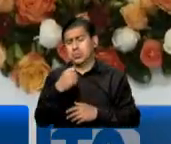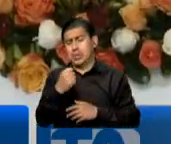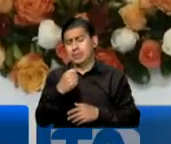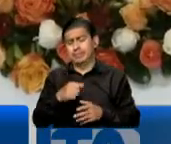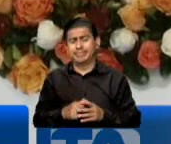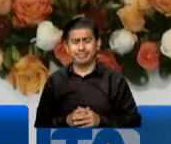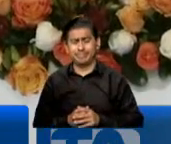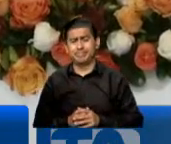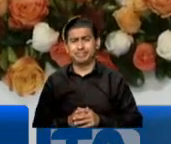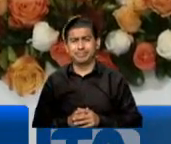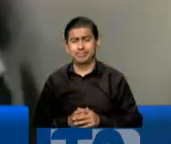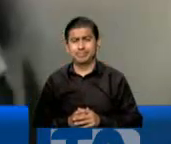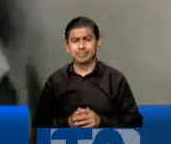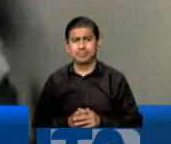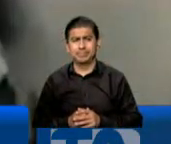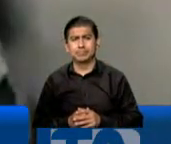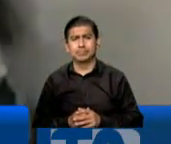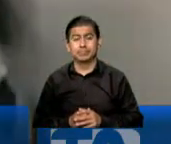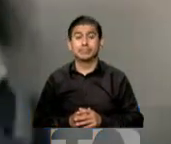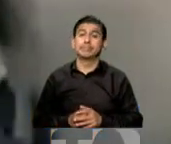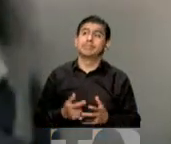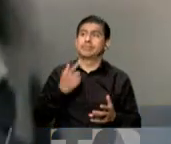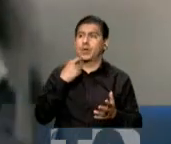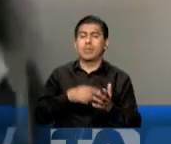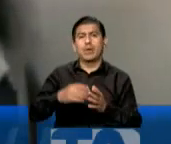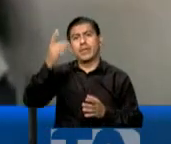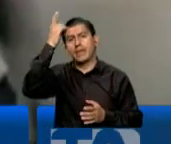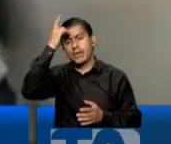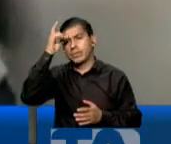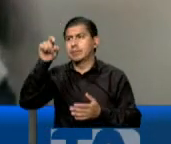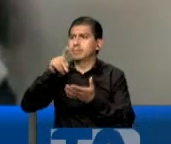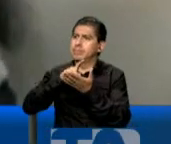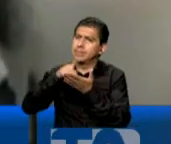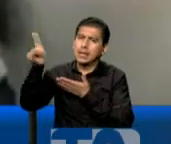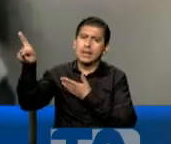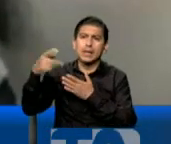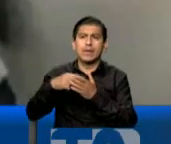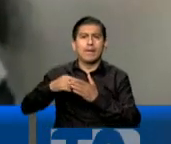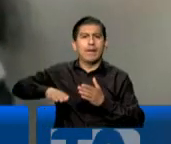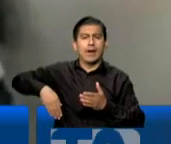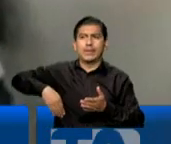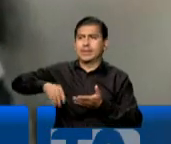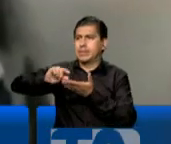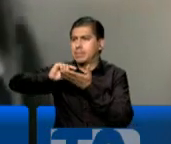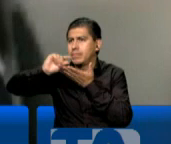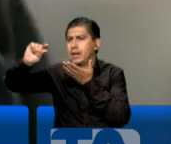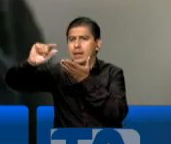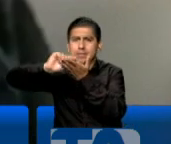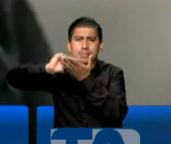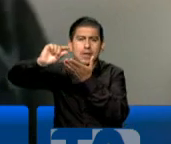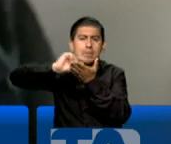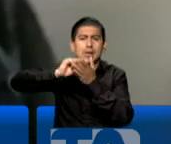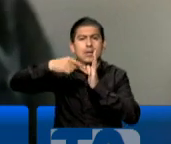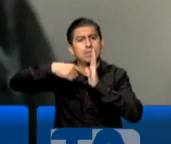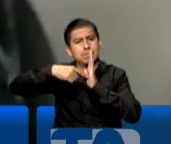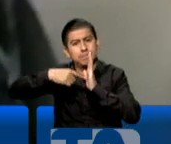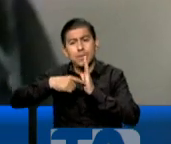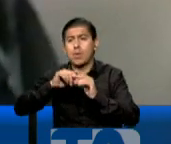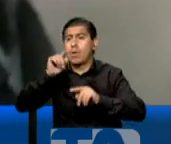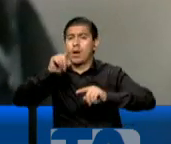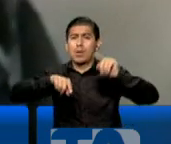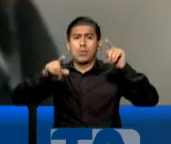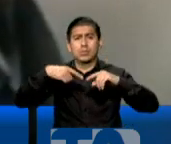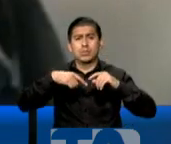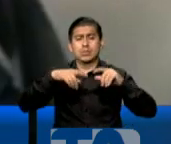explica el ministro de Economía. Amortización de deuda, atrasos con todo tipo de proveedores del